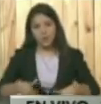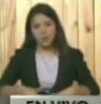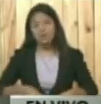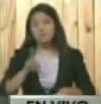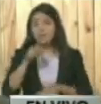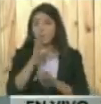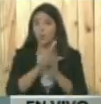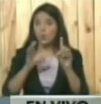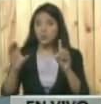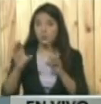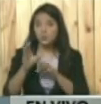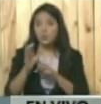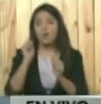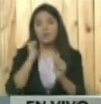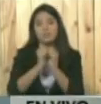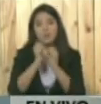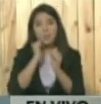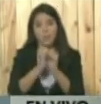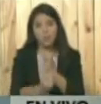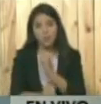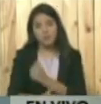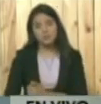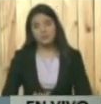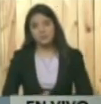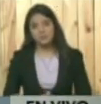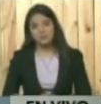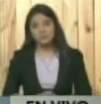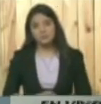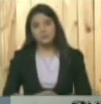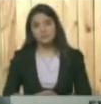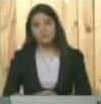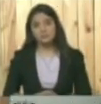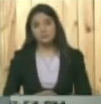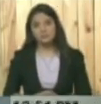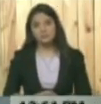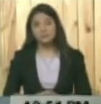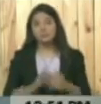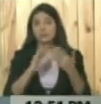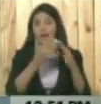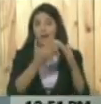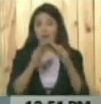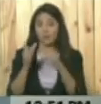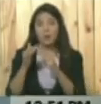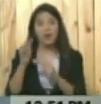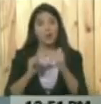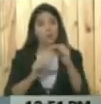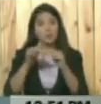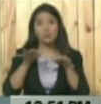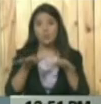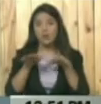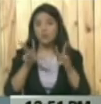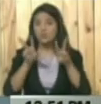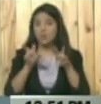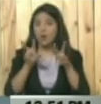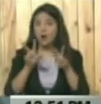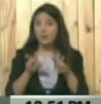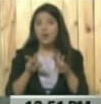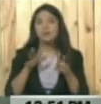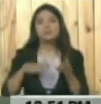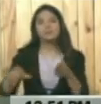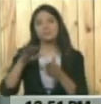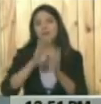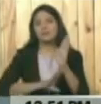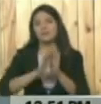la cultura, el deporte, la comunidad construida nueva o reconstruida como centro